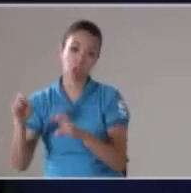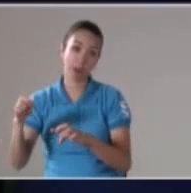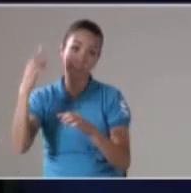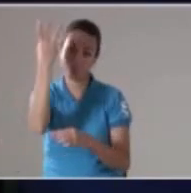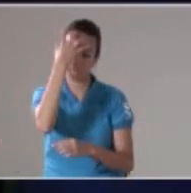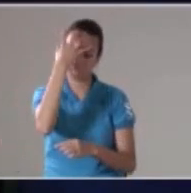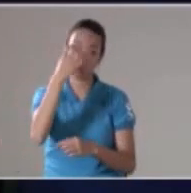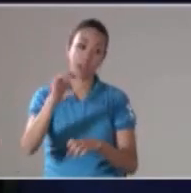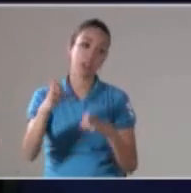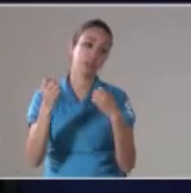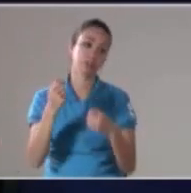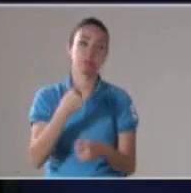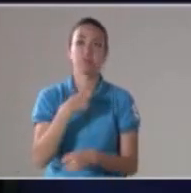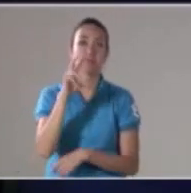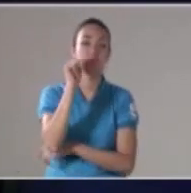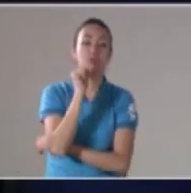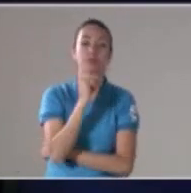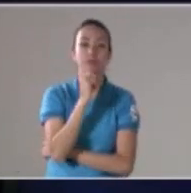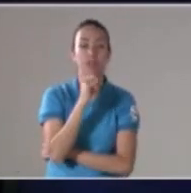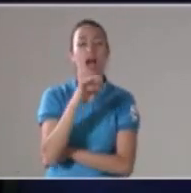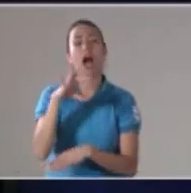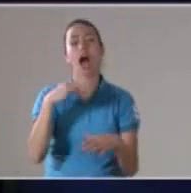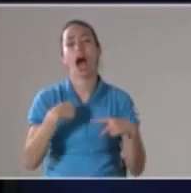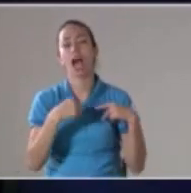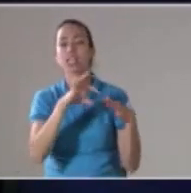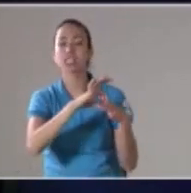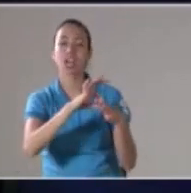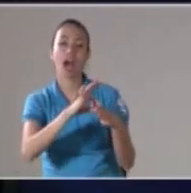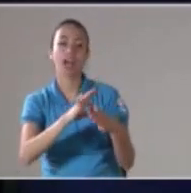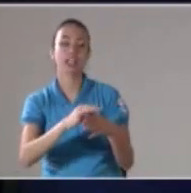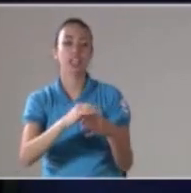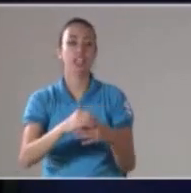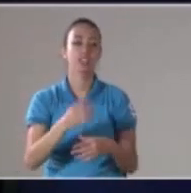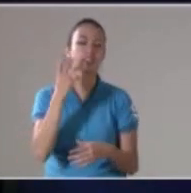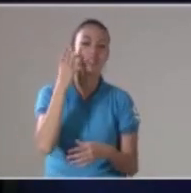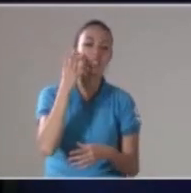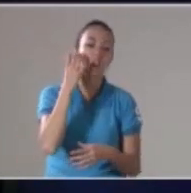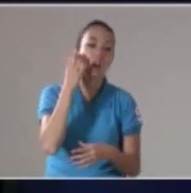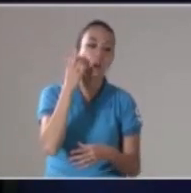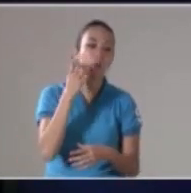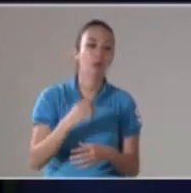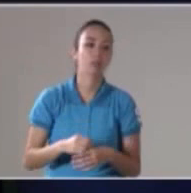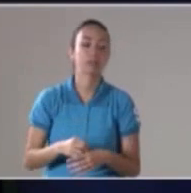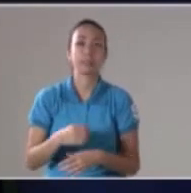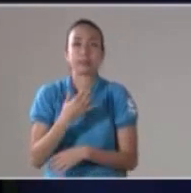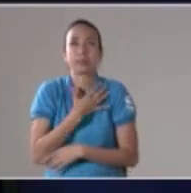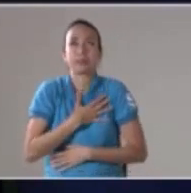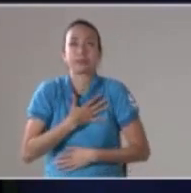quiere? Hay chicharrón, hay carne, hay carnitas, y el otro haciéndose agua de la boca.